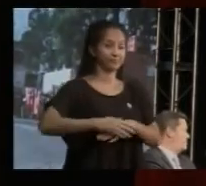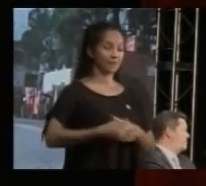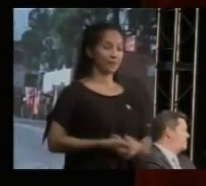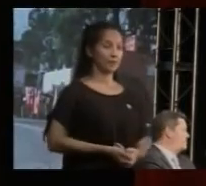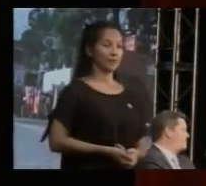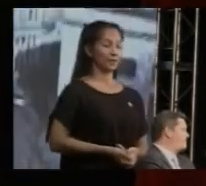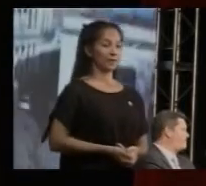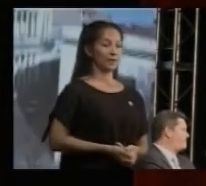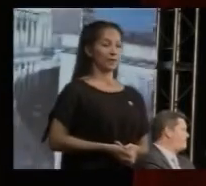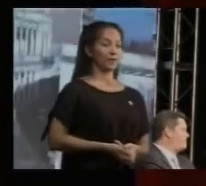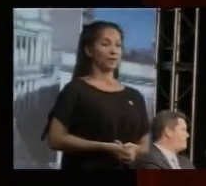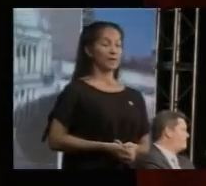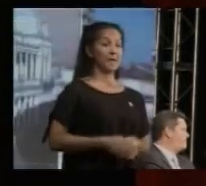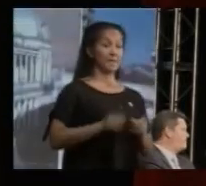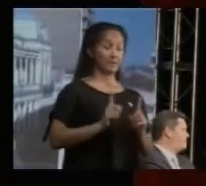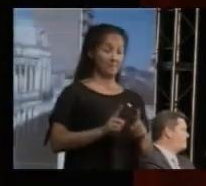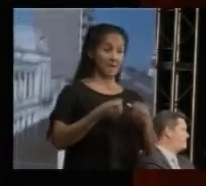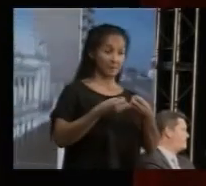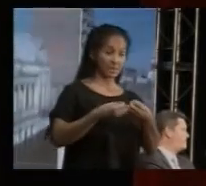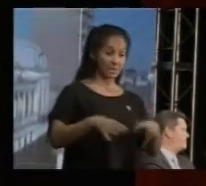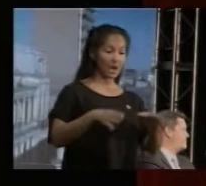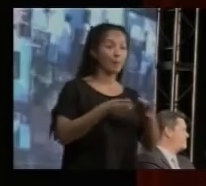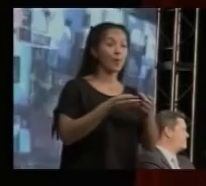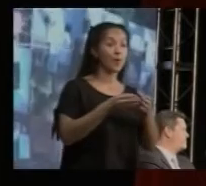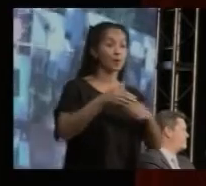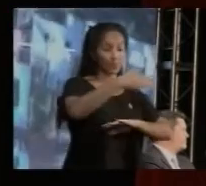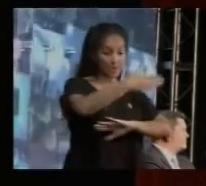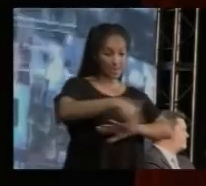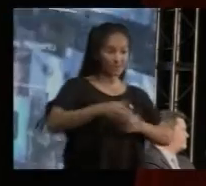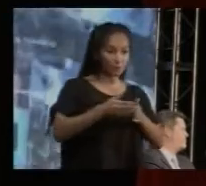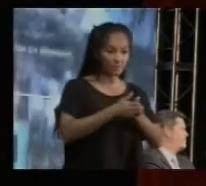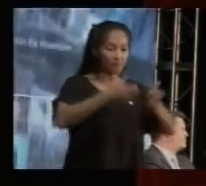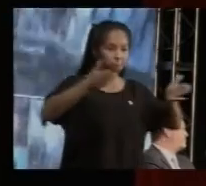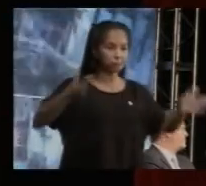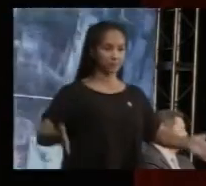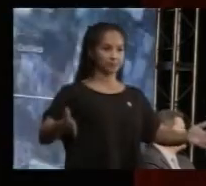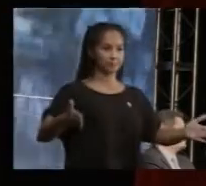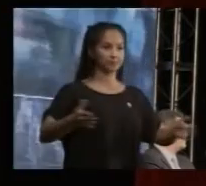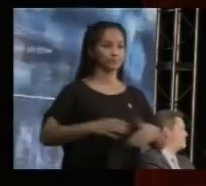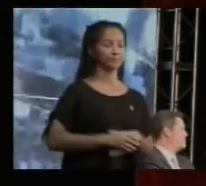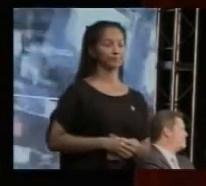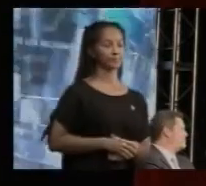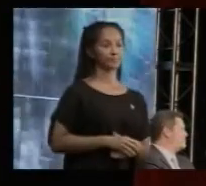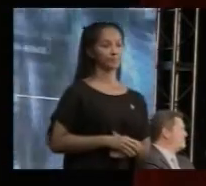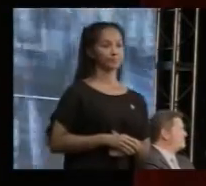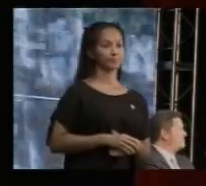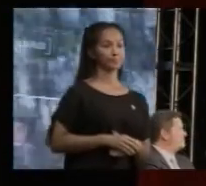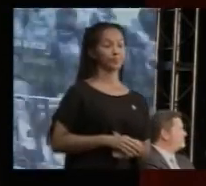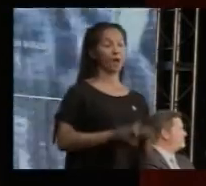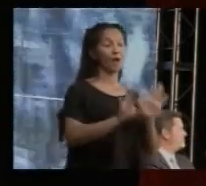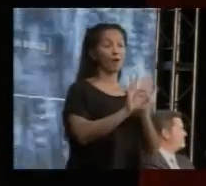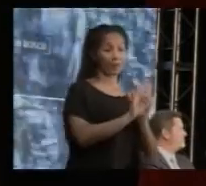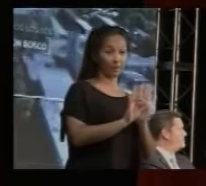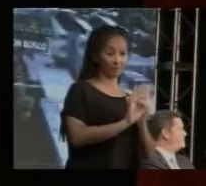momento. E iniciamos el ensanche de calle Corrientes. La ordenanza que prevé